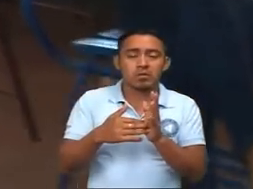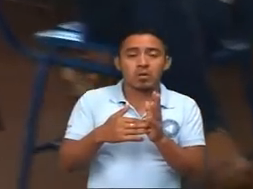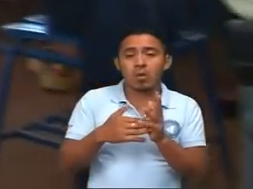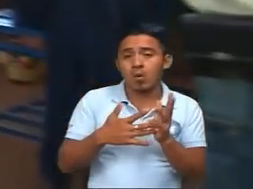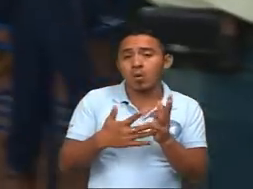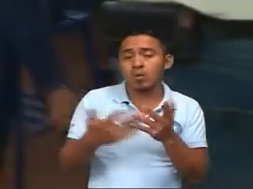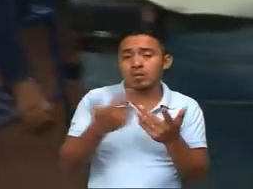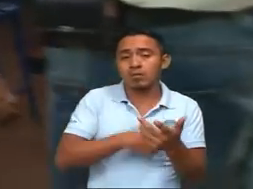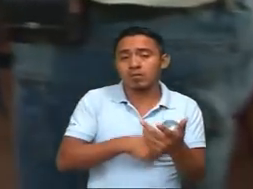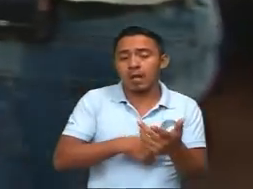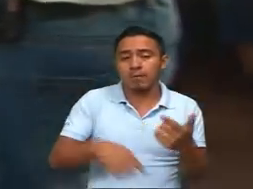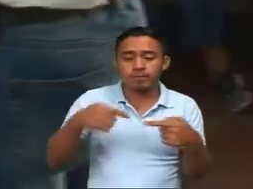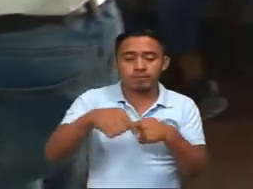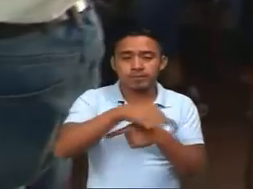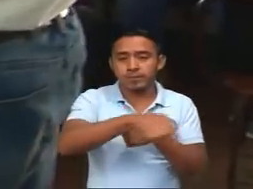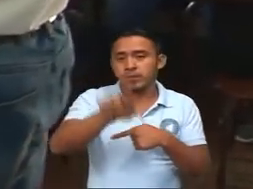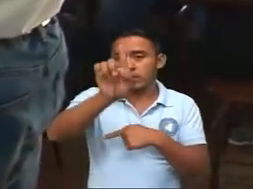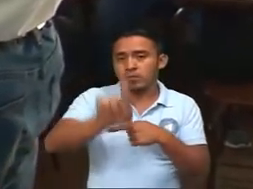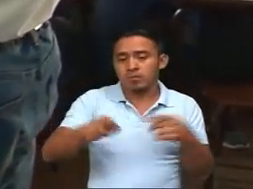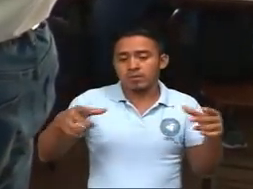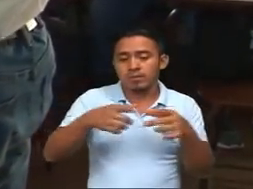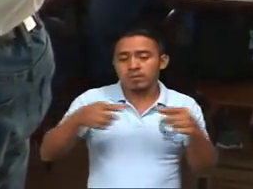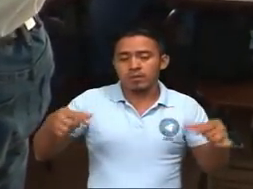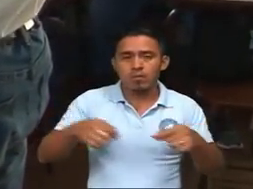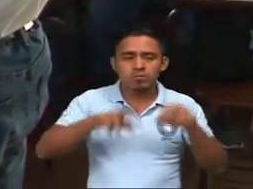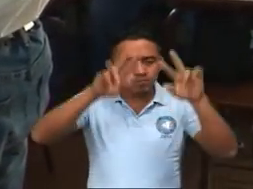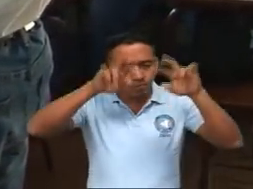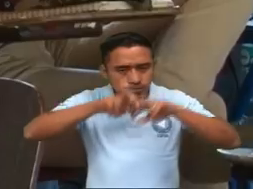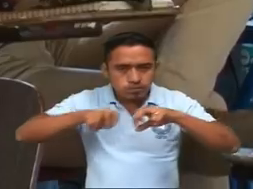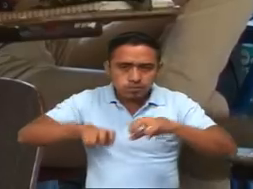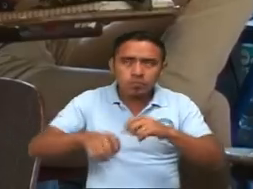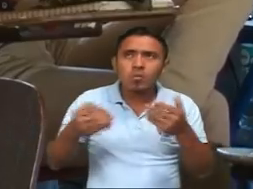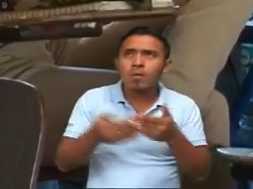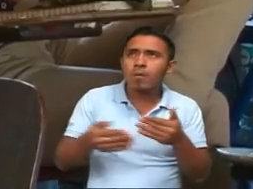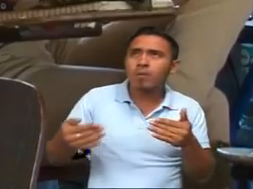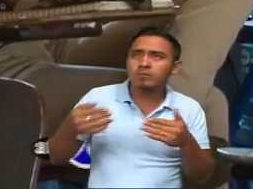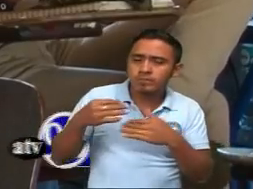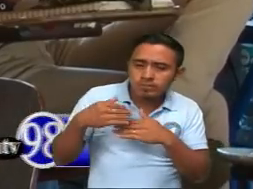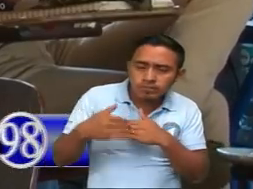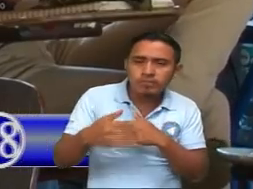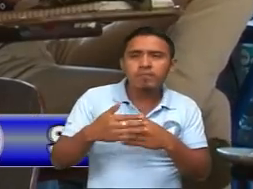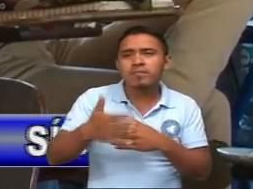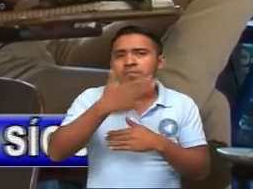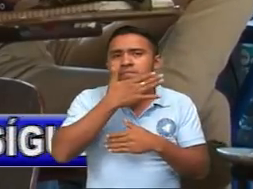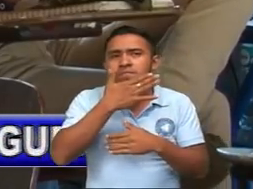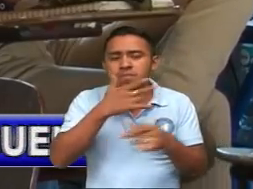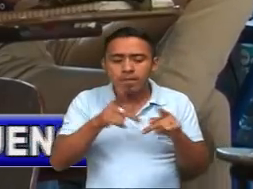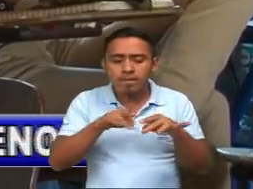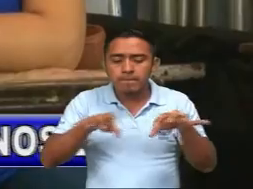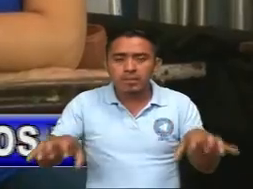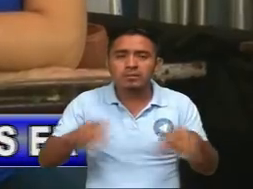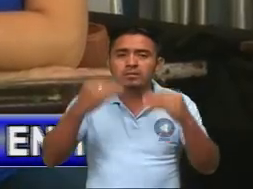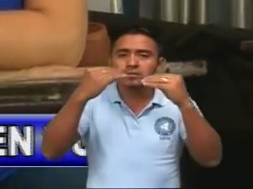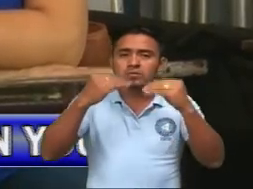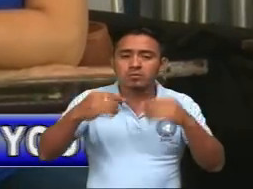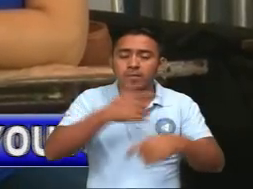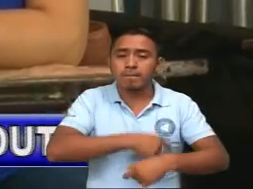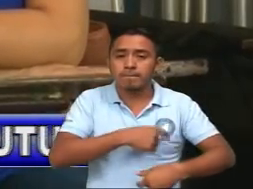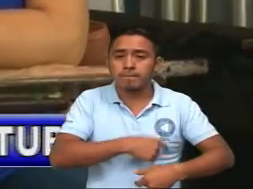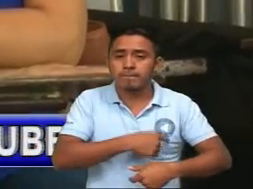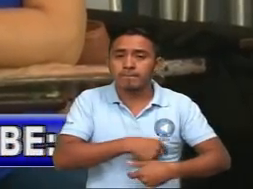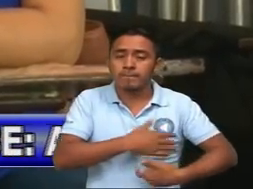los colegios del Distrito 1 de Managua, analizaron los avances y dificultades en los planes educativos para marzo y